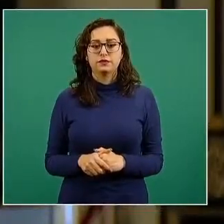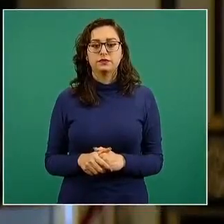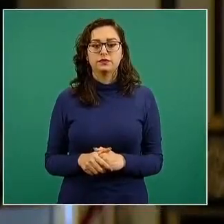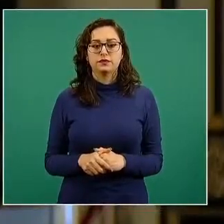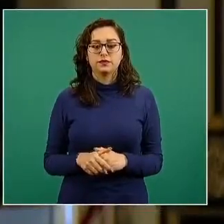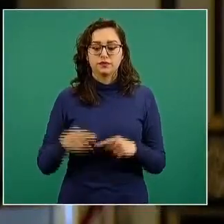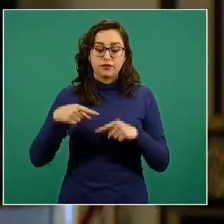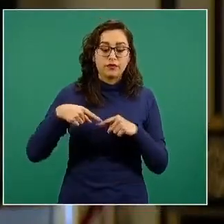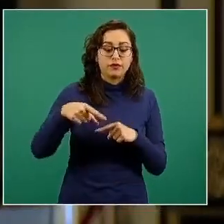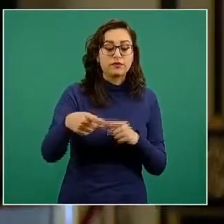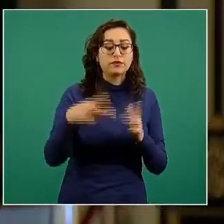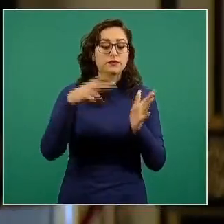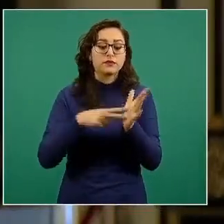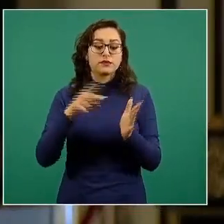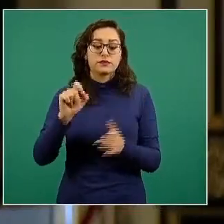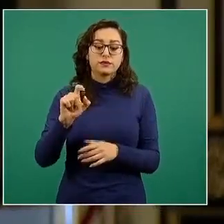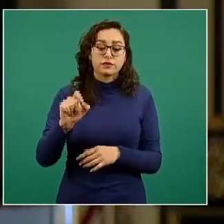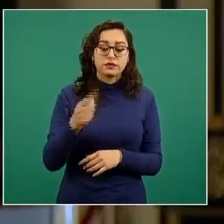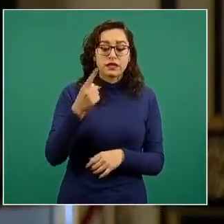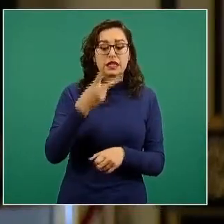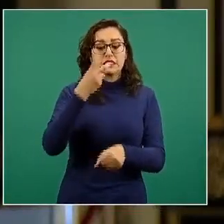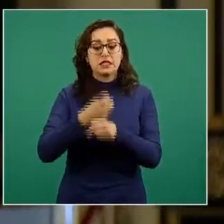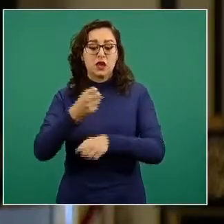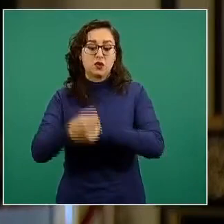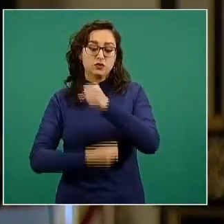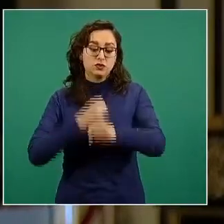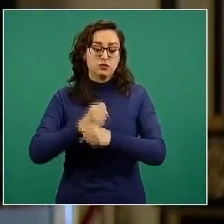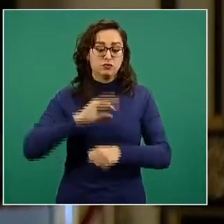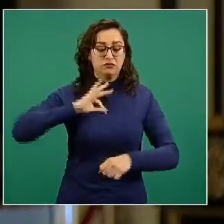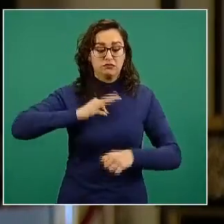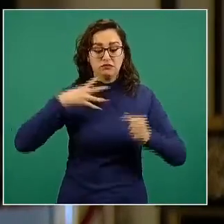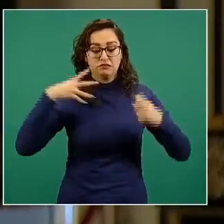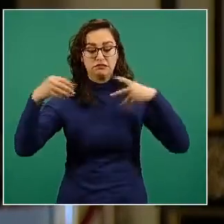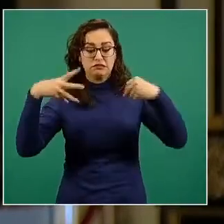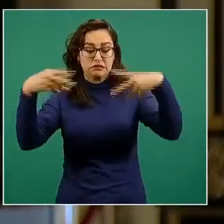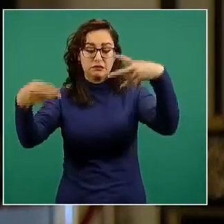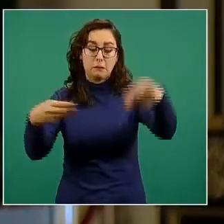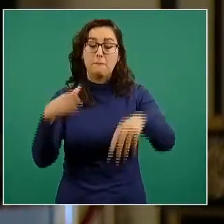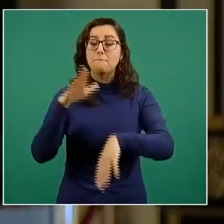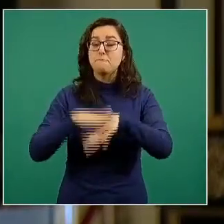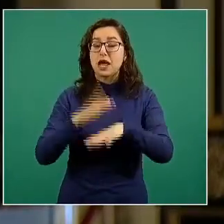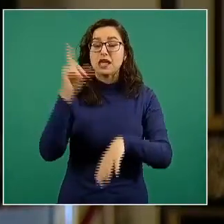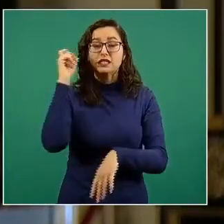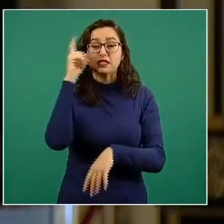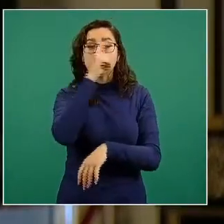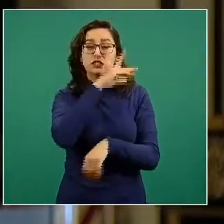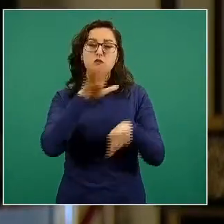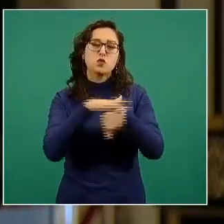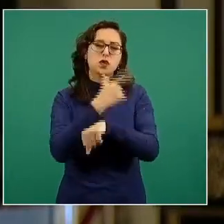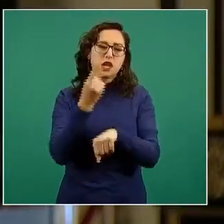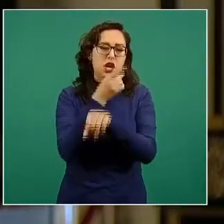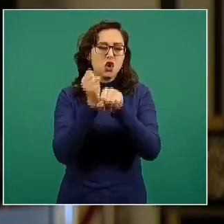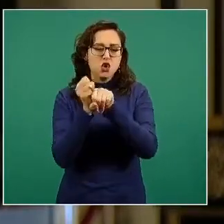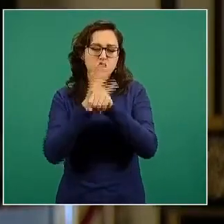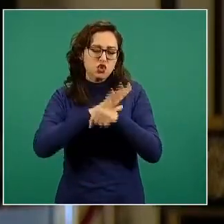pues va a ser más difícil, sobre todo hablando de las variantes, hablando de todo lo que ha rodeado precisamente a la pandemia. ¿Cómo se está preparando